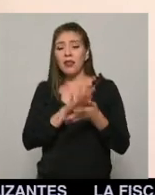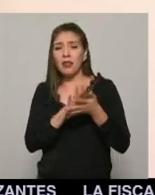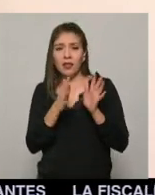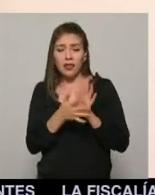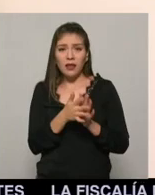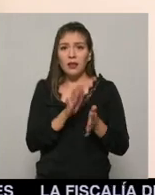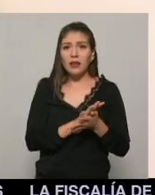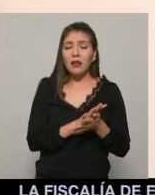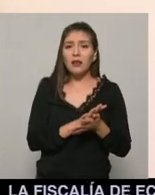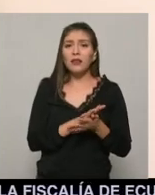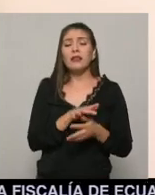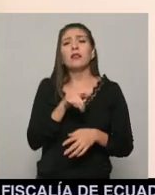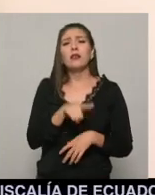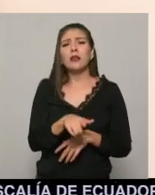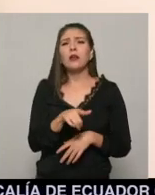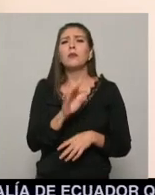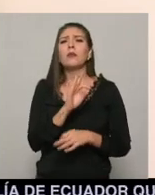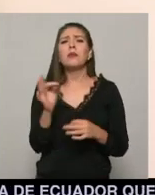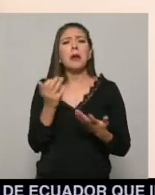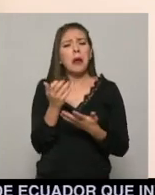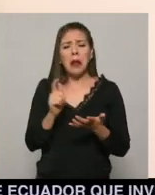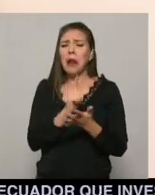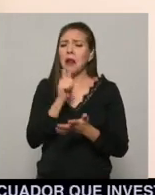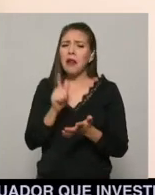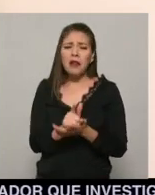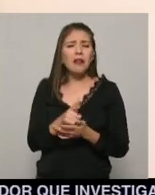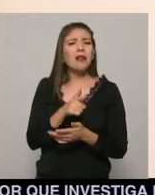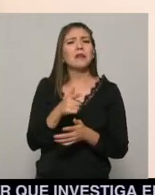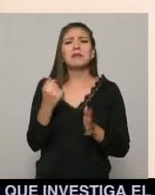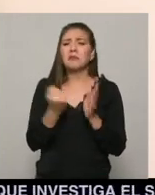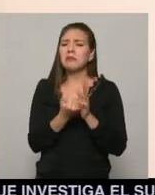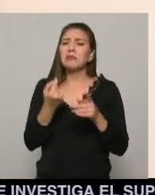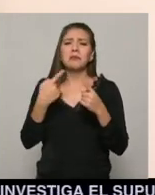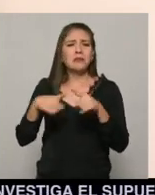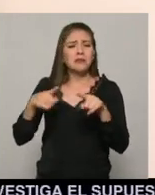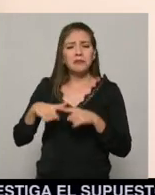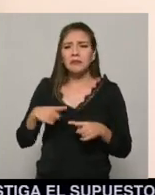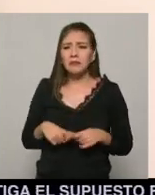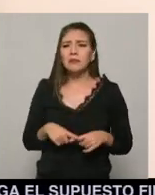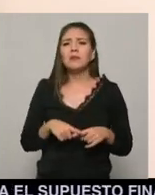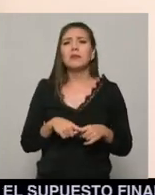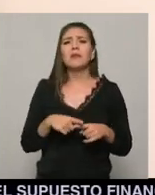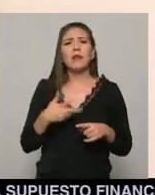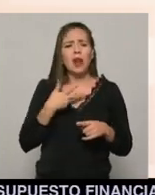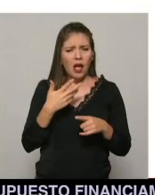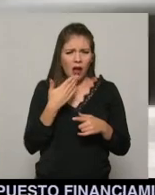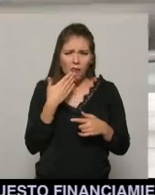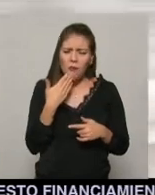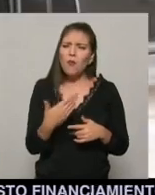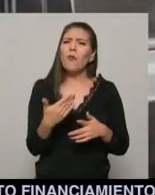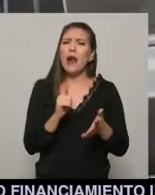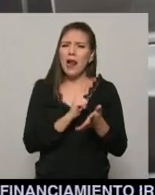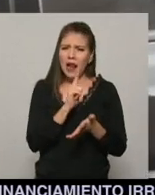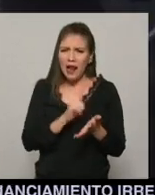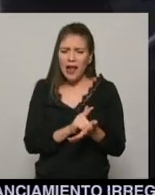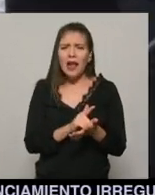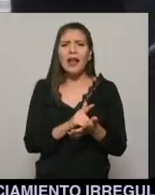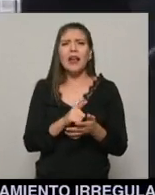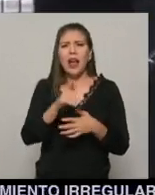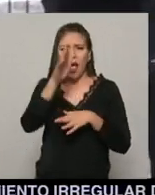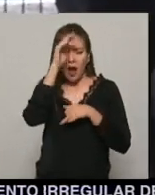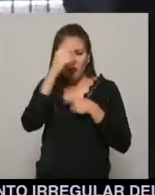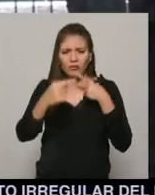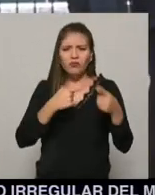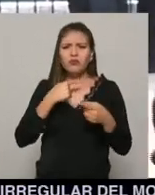pues se pueden hacer leyes, comisiones de honor y justicia, tenemos muy buenas leyes, tenemos convenios